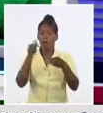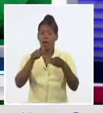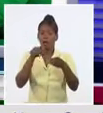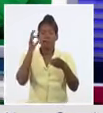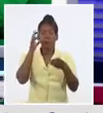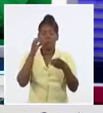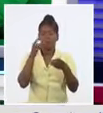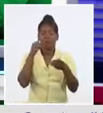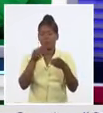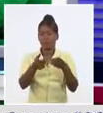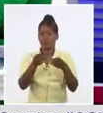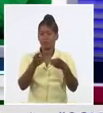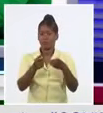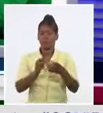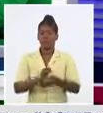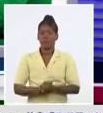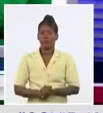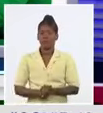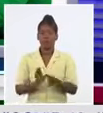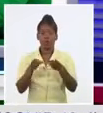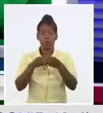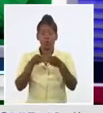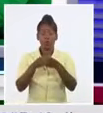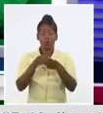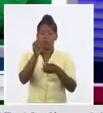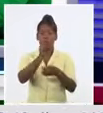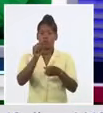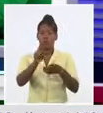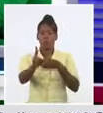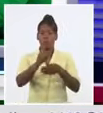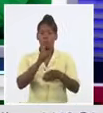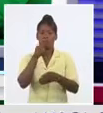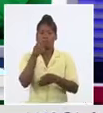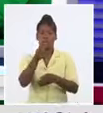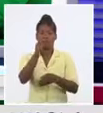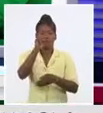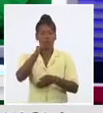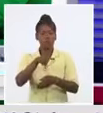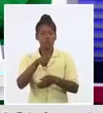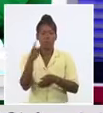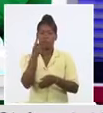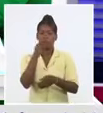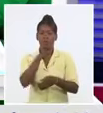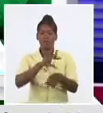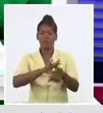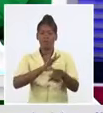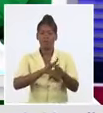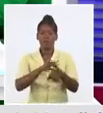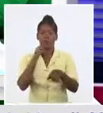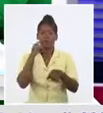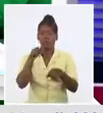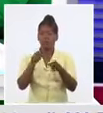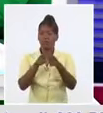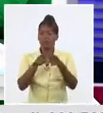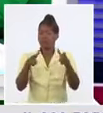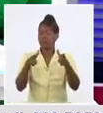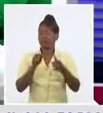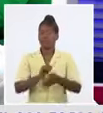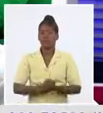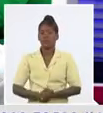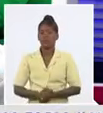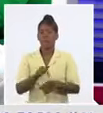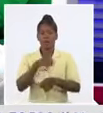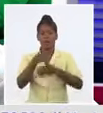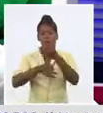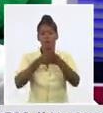2,7% asintomáticos ayer, este por ciento que ha ido bajando, en el acumulado es el 20%. Y por grupos de edades,